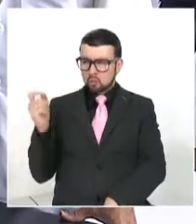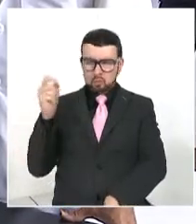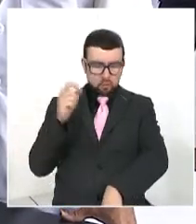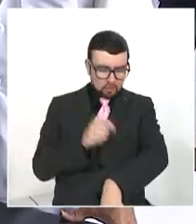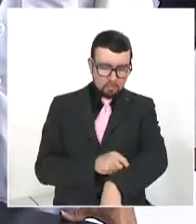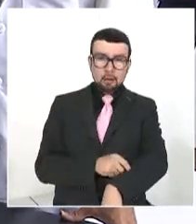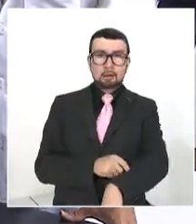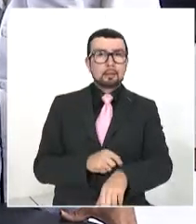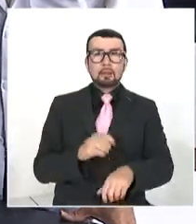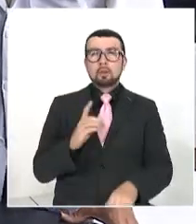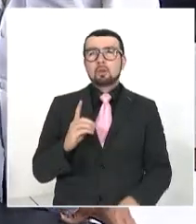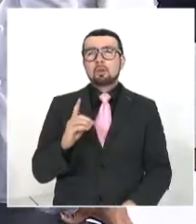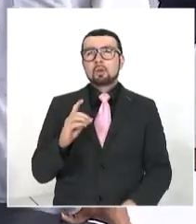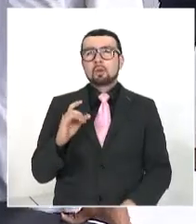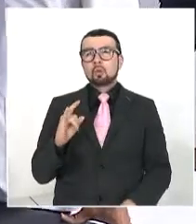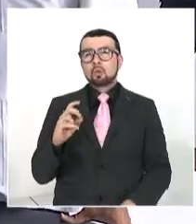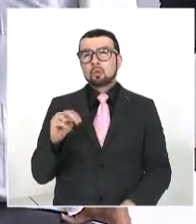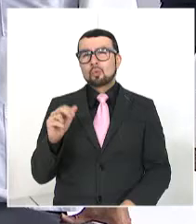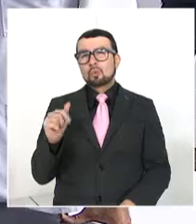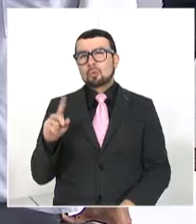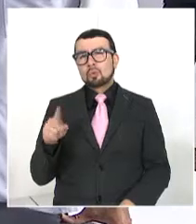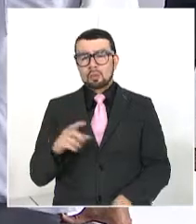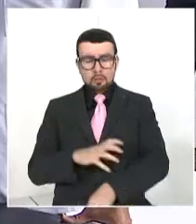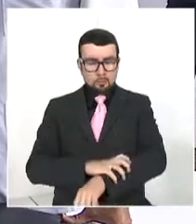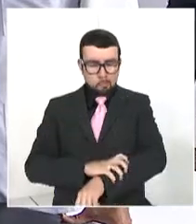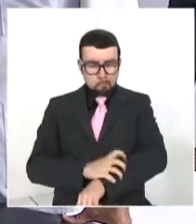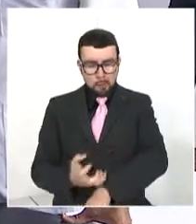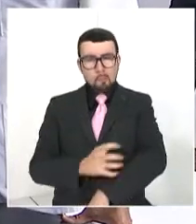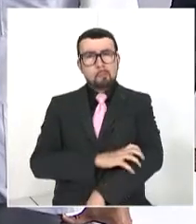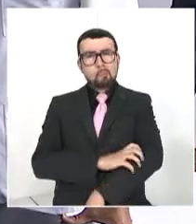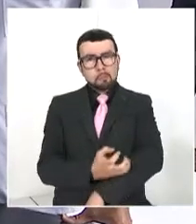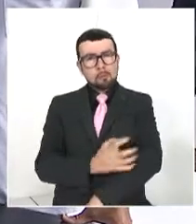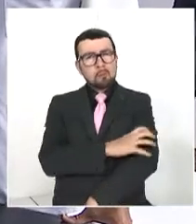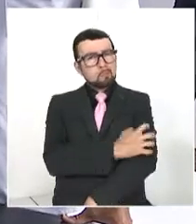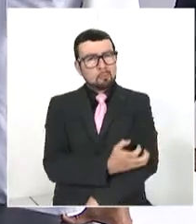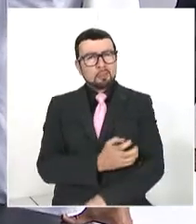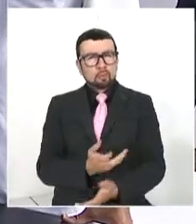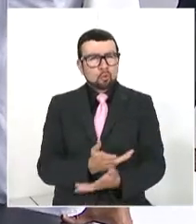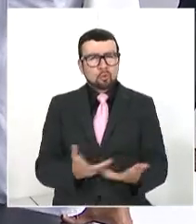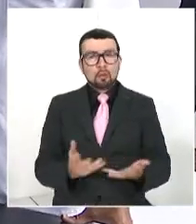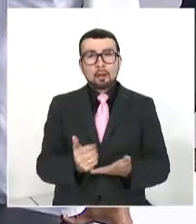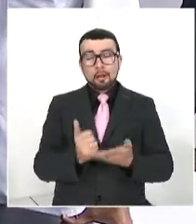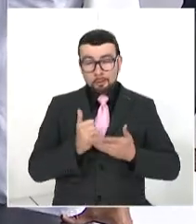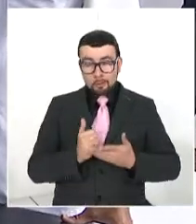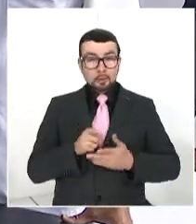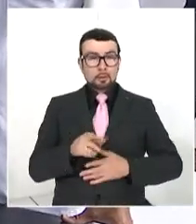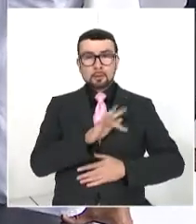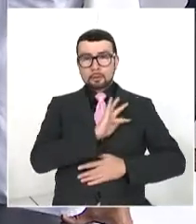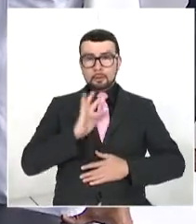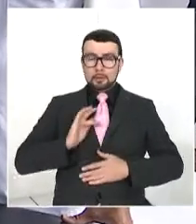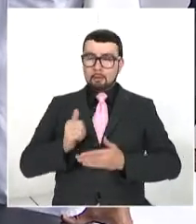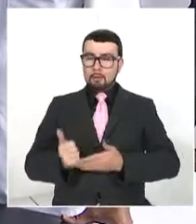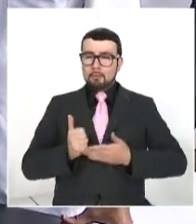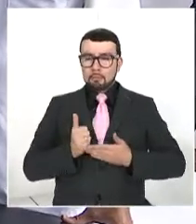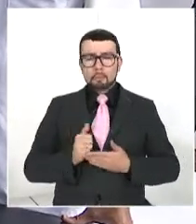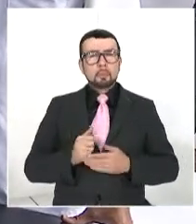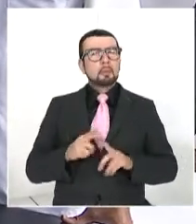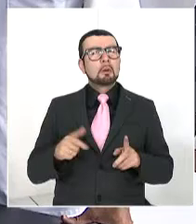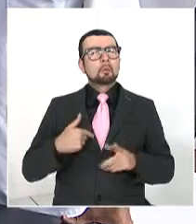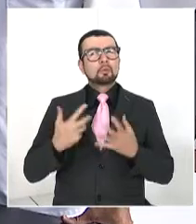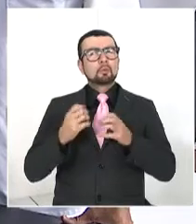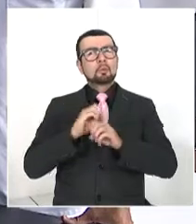una serie digamos, de herramientas que nos sirven para todo este tratamiento. Hay algo muy importante que yo quiero aclarar